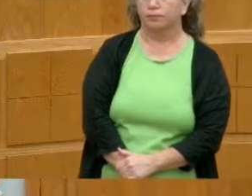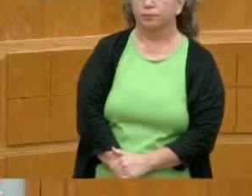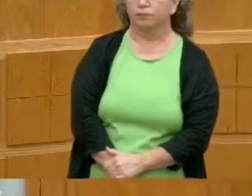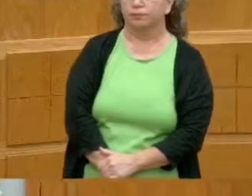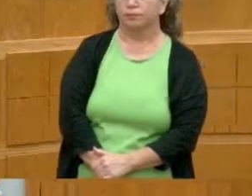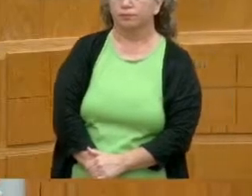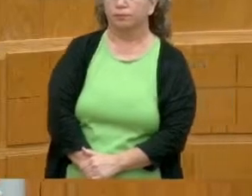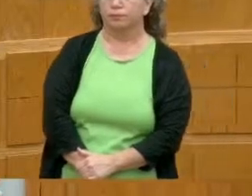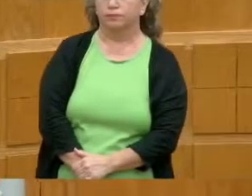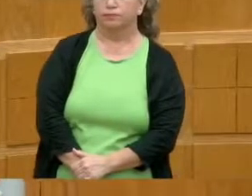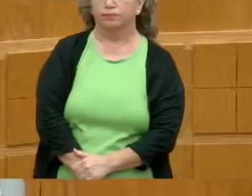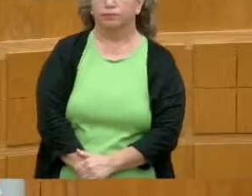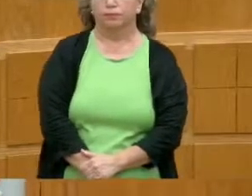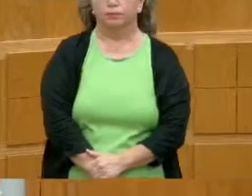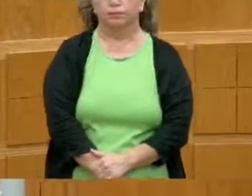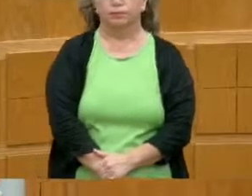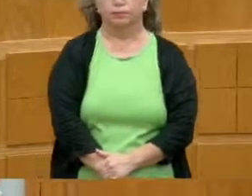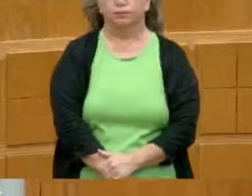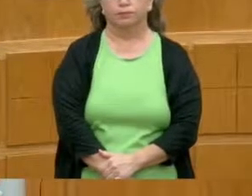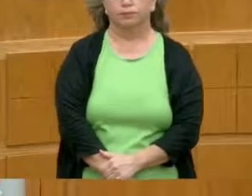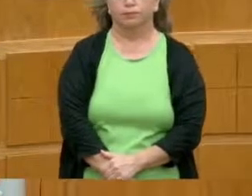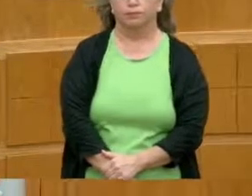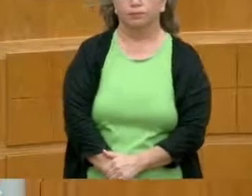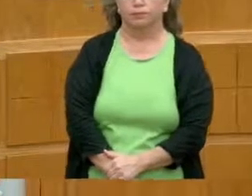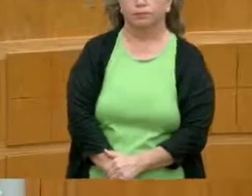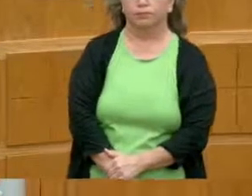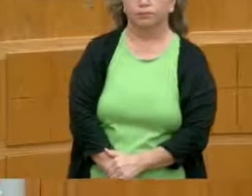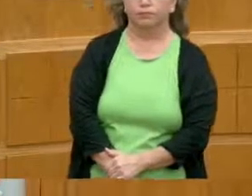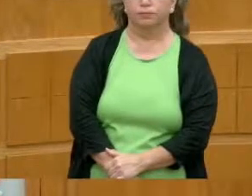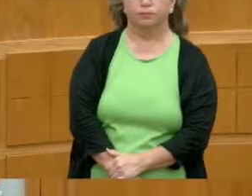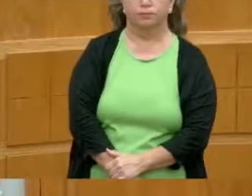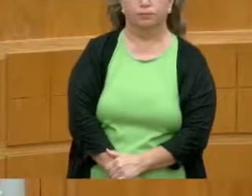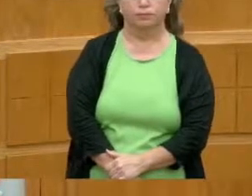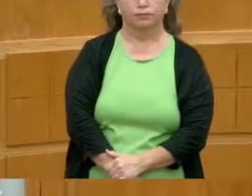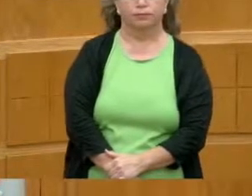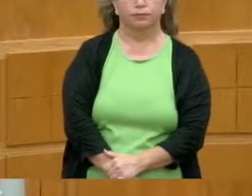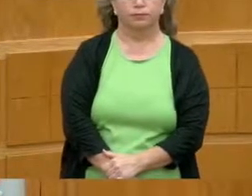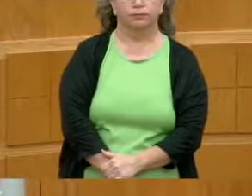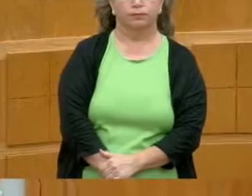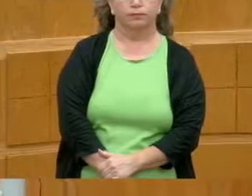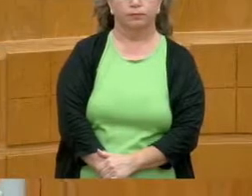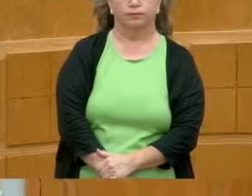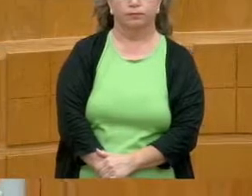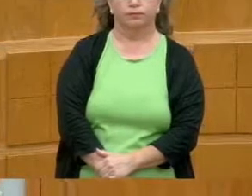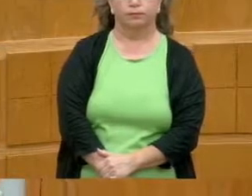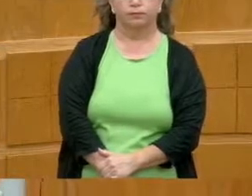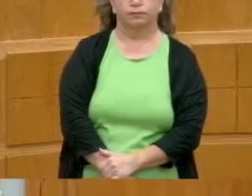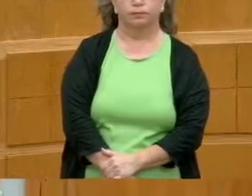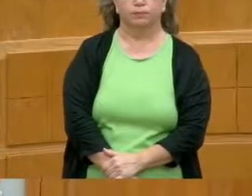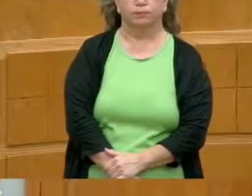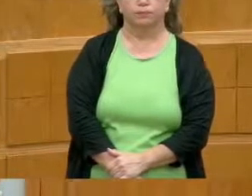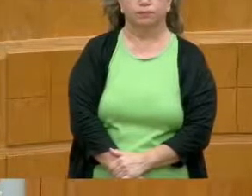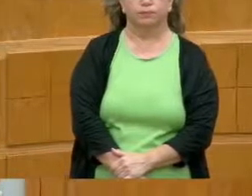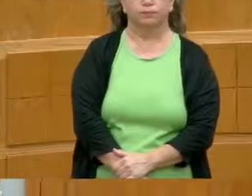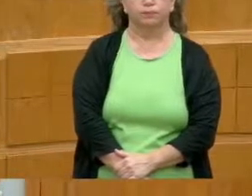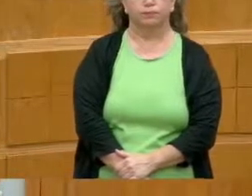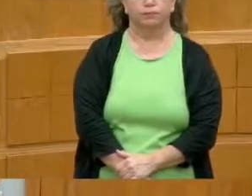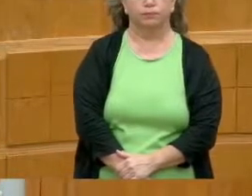condición crítica en la unidad de cuidados intensivos. 140 casos aún continúan activos y hasta la fecha se reportan 3